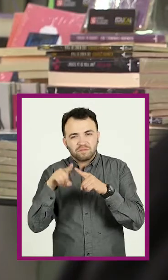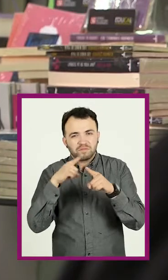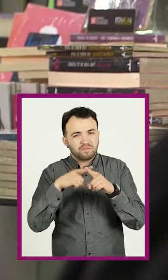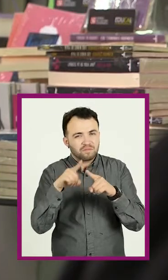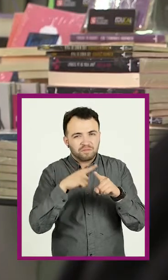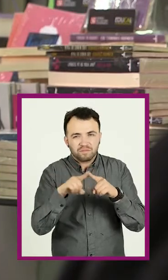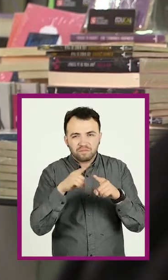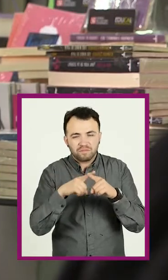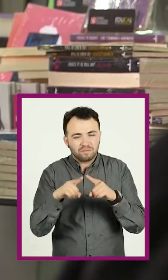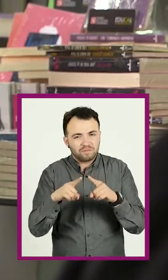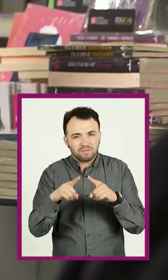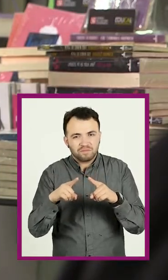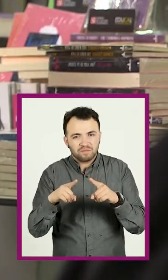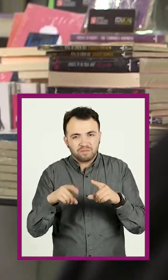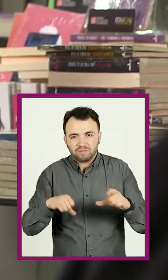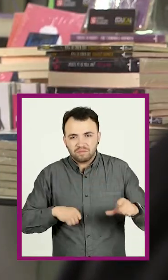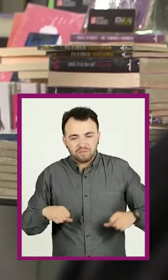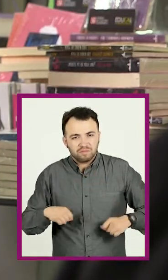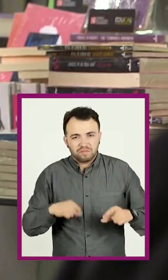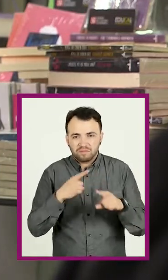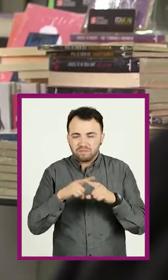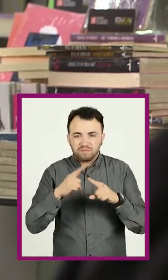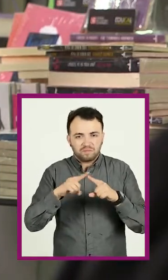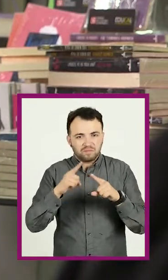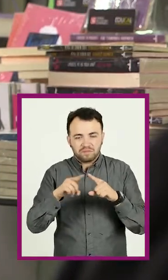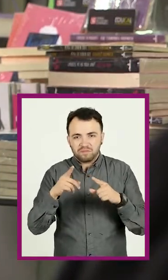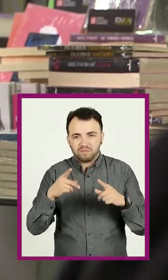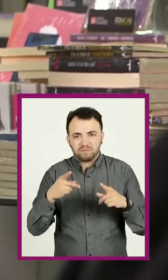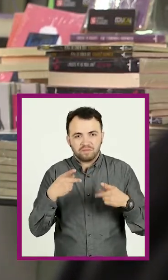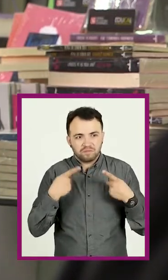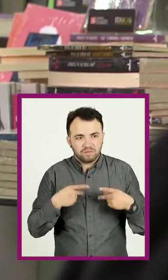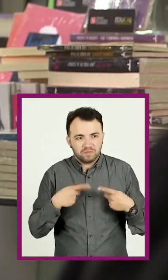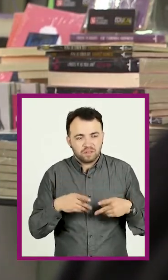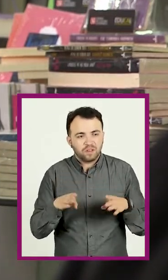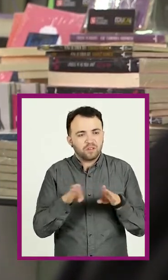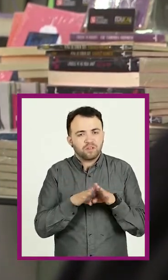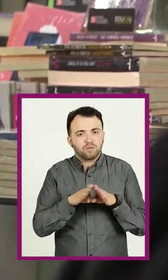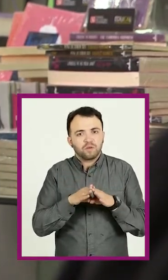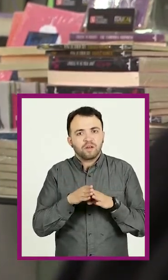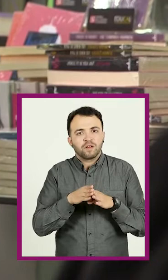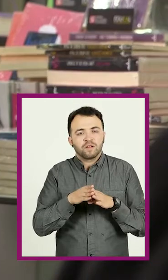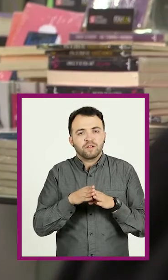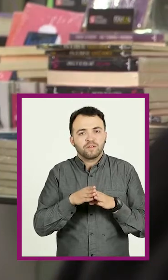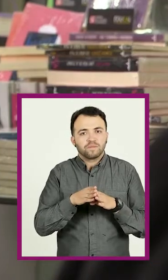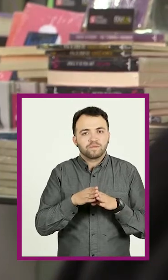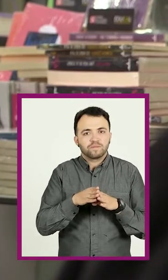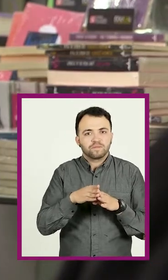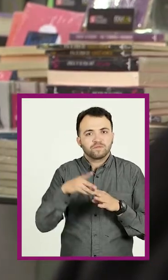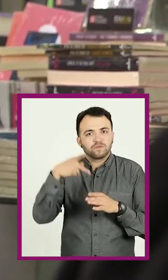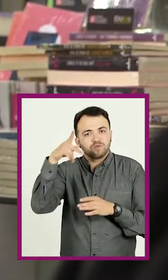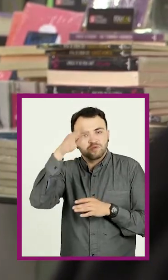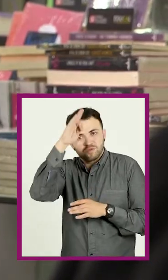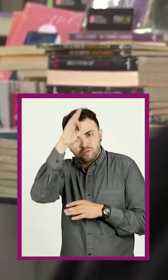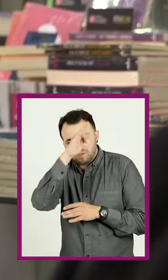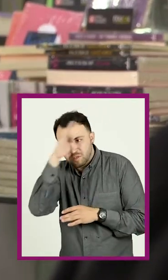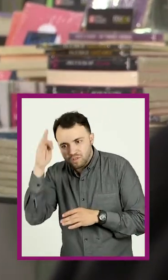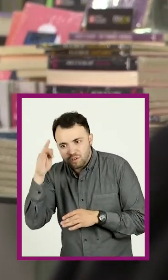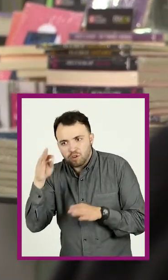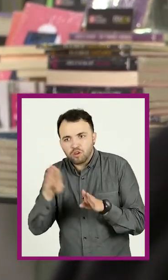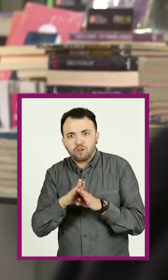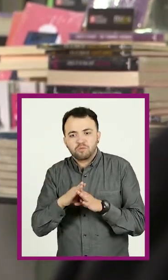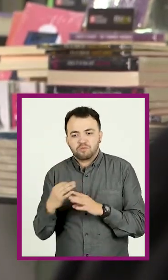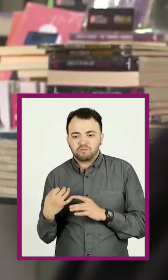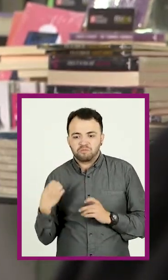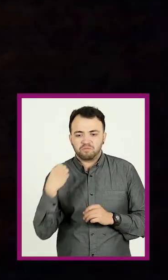la filosofía y desde la teología confrontan el proyecto imperial, confrontan al poder. Esto es